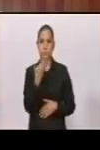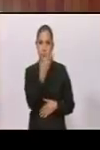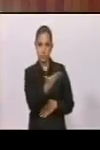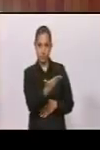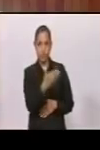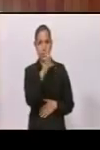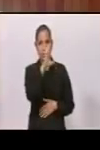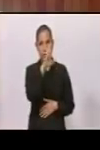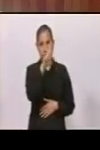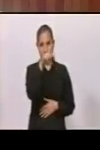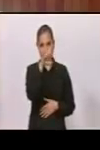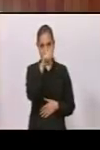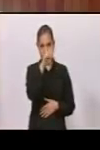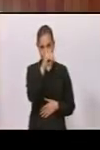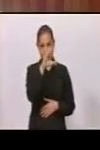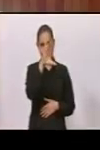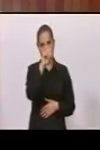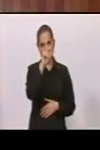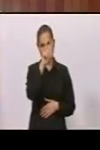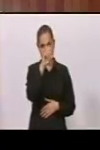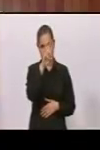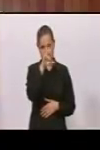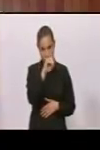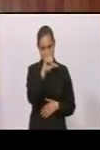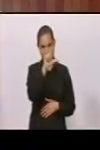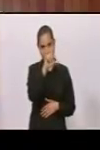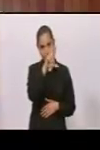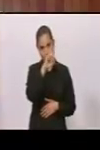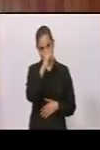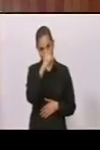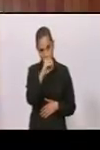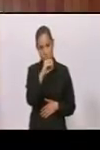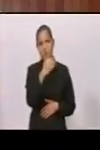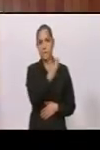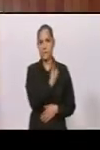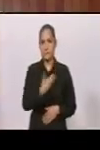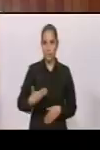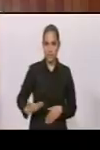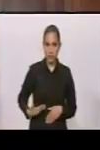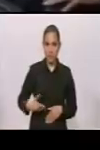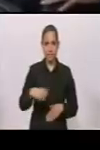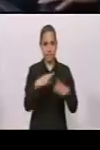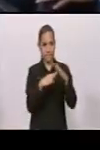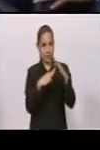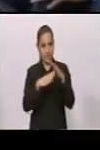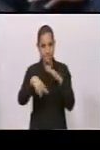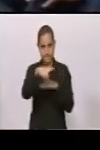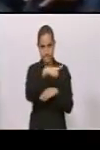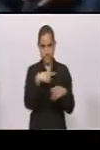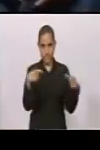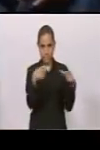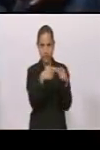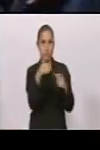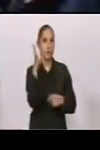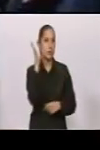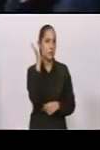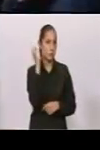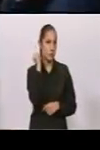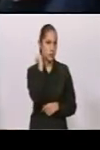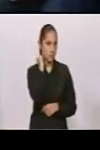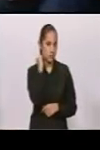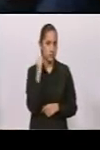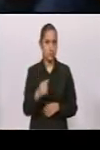Don Ernesto Cordero Arroyo, presidente de la Mesa Directiva de la Cámara de Senadores.